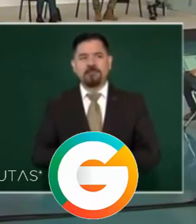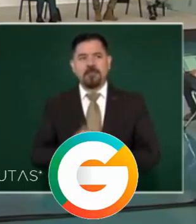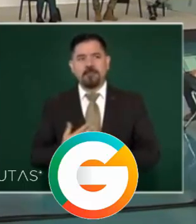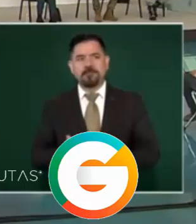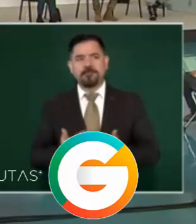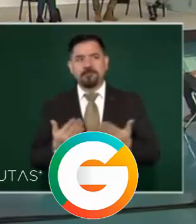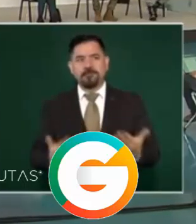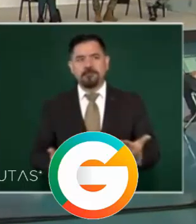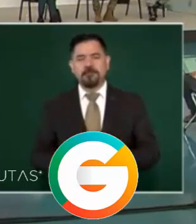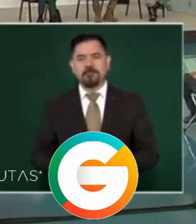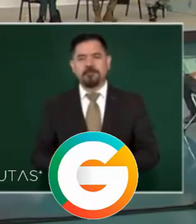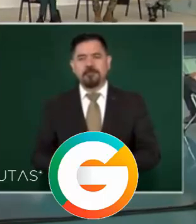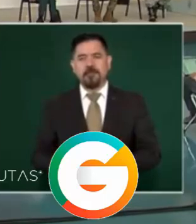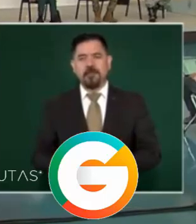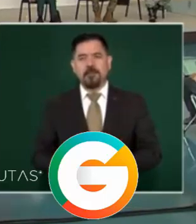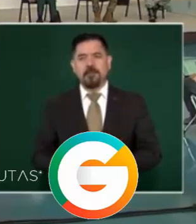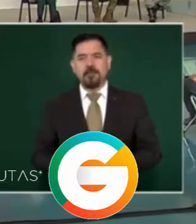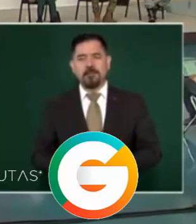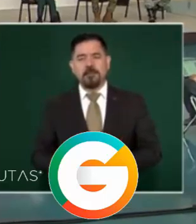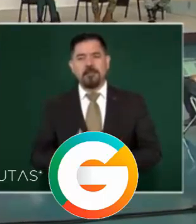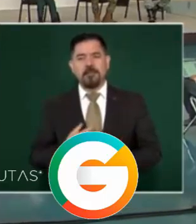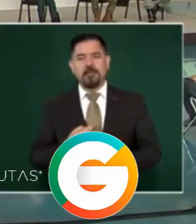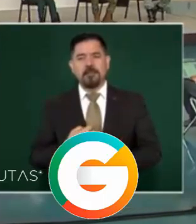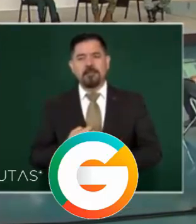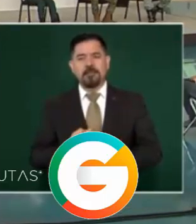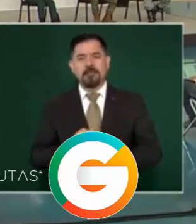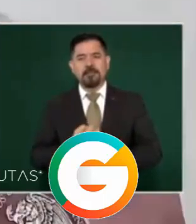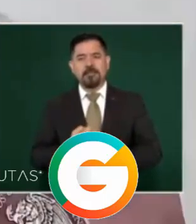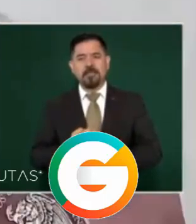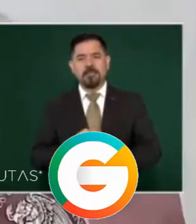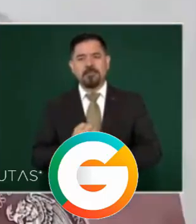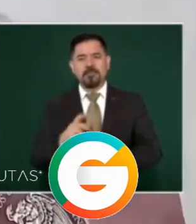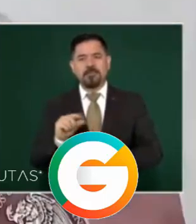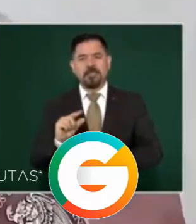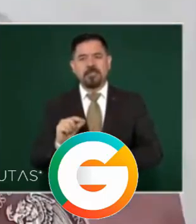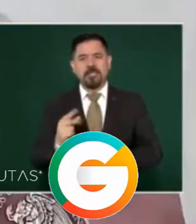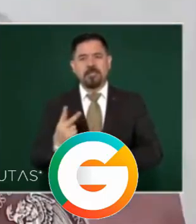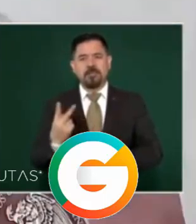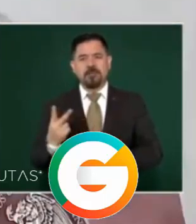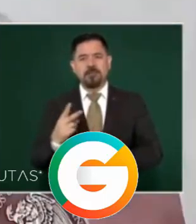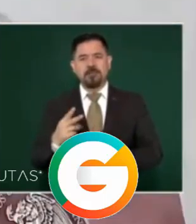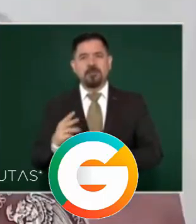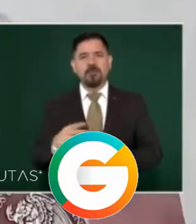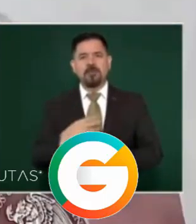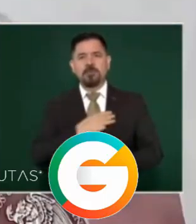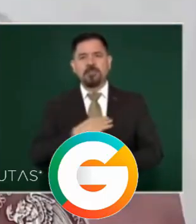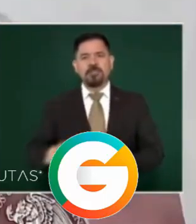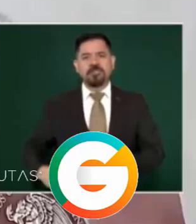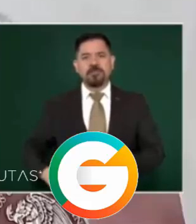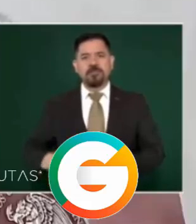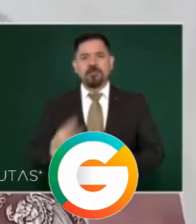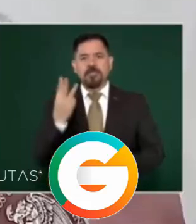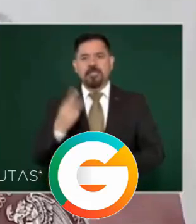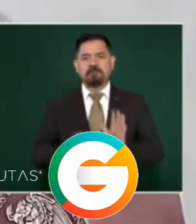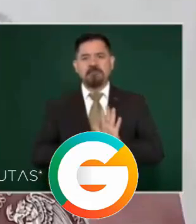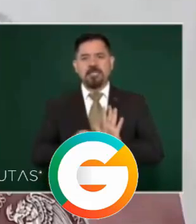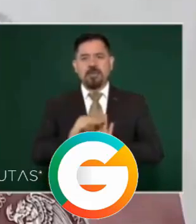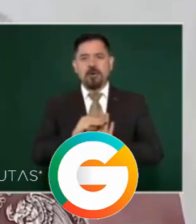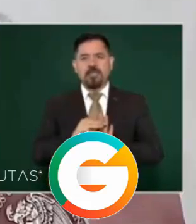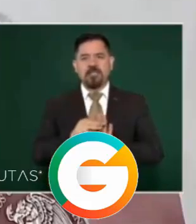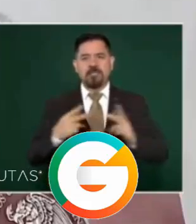la presentación. Bien, un estado con 72 municipios, con casi 3 millones de habitantes y